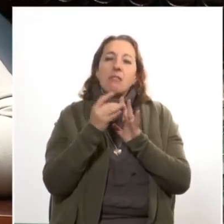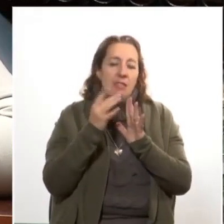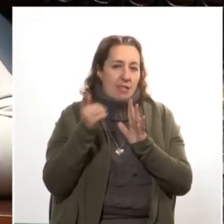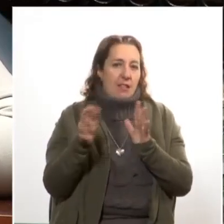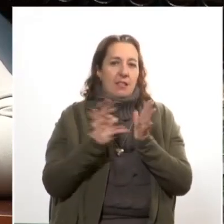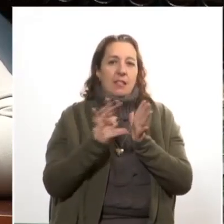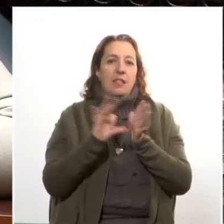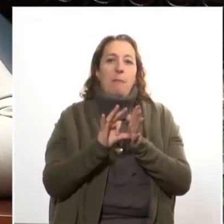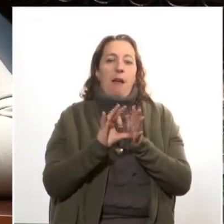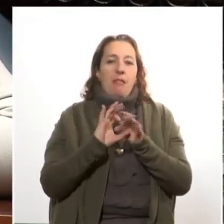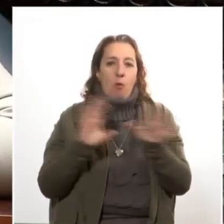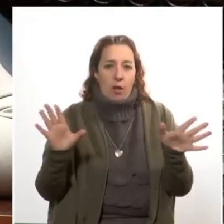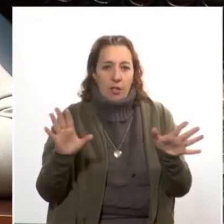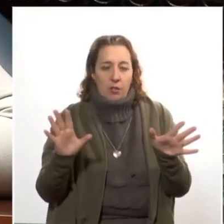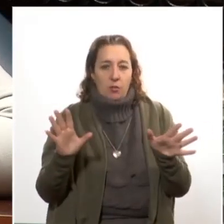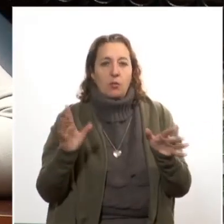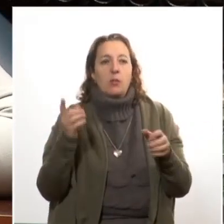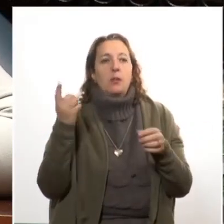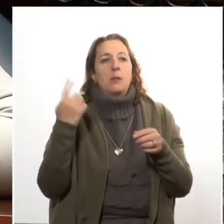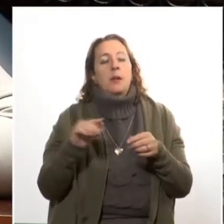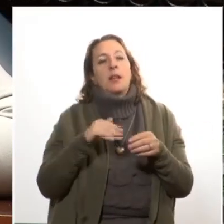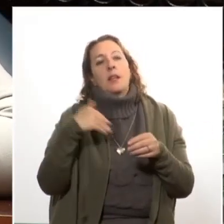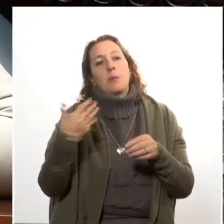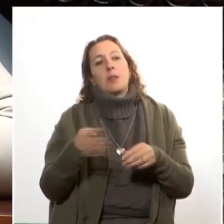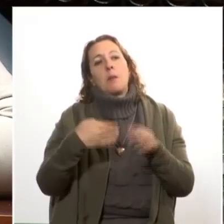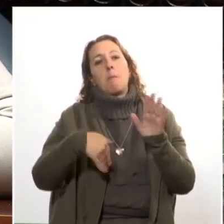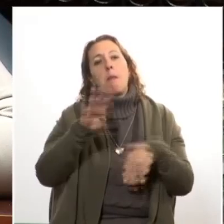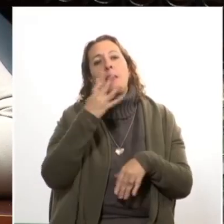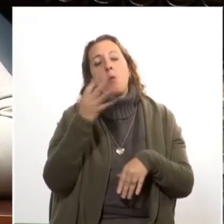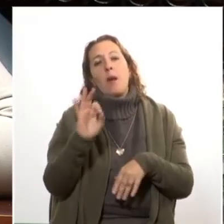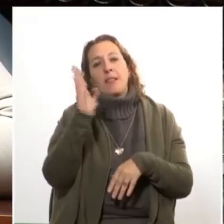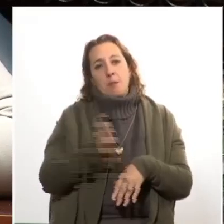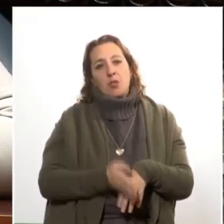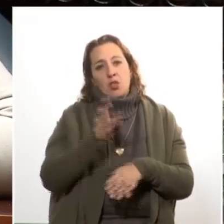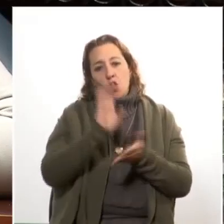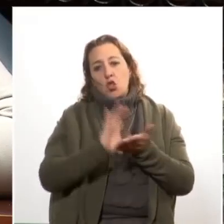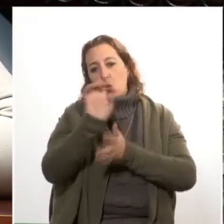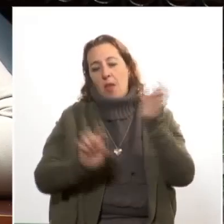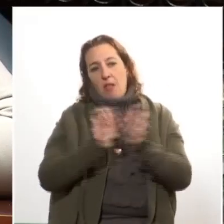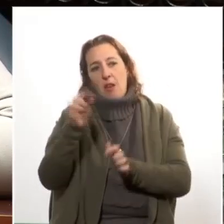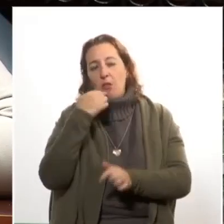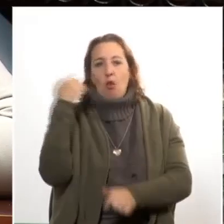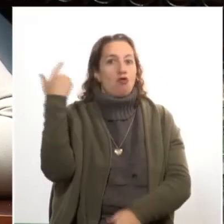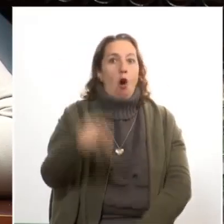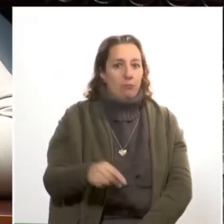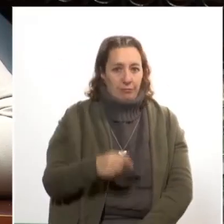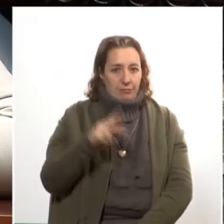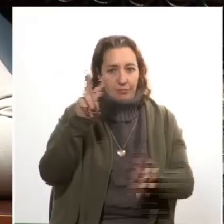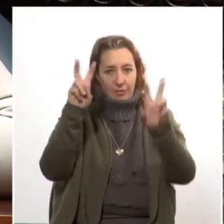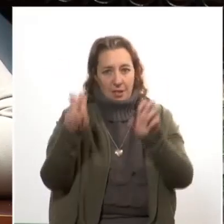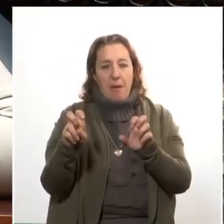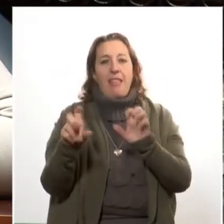sistema democrático, al punto de que más del 40% de los ciudadanos se manifestó en contra de la impunidad